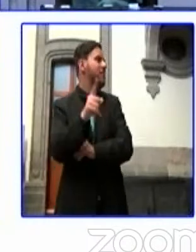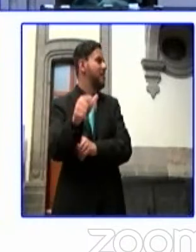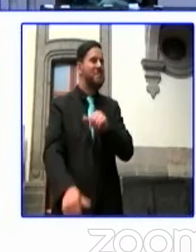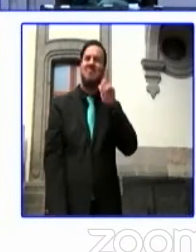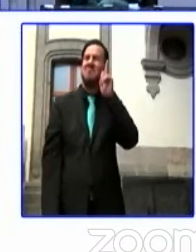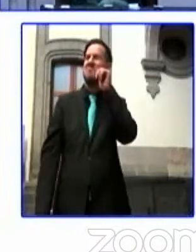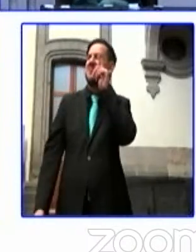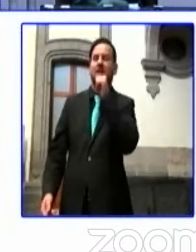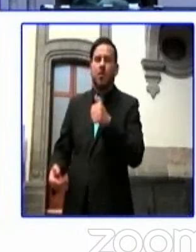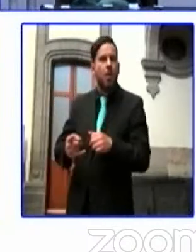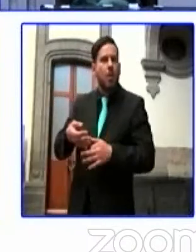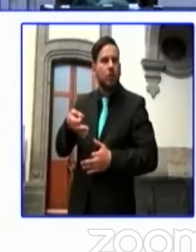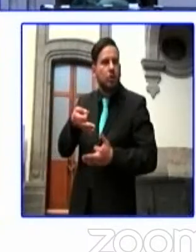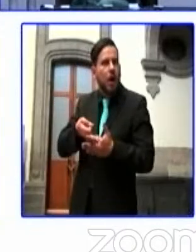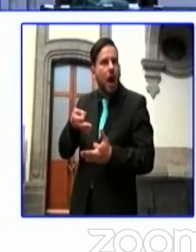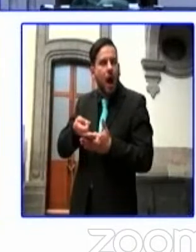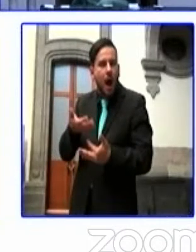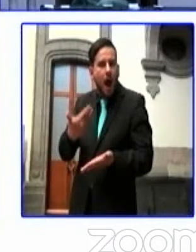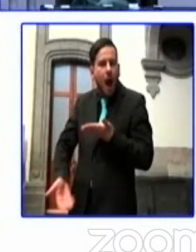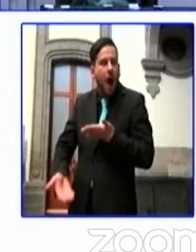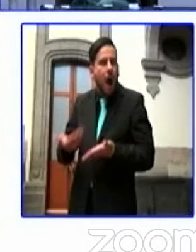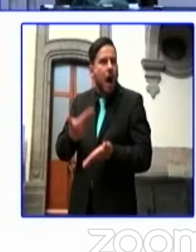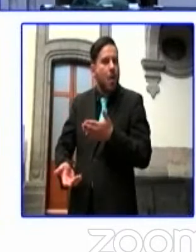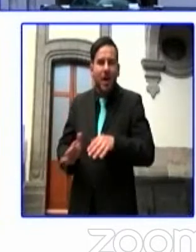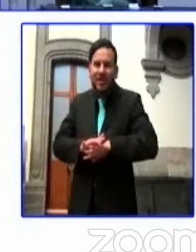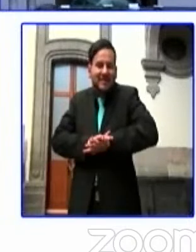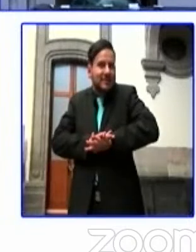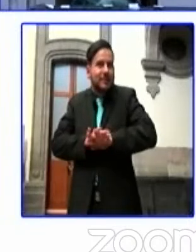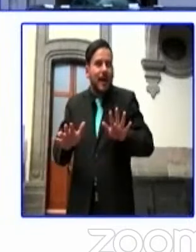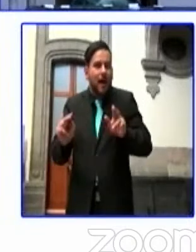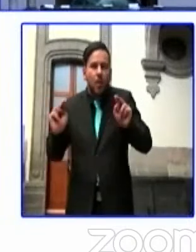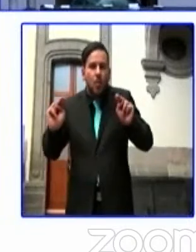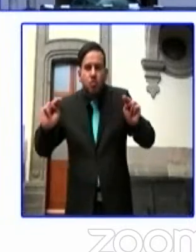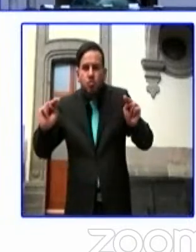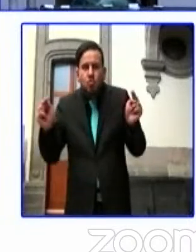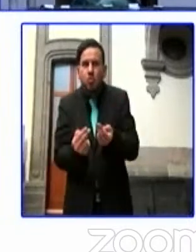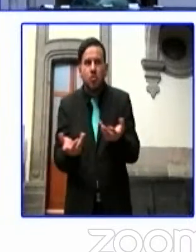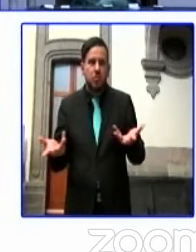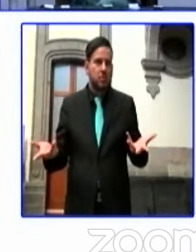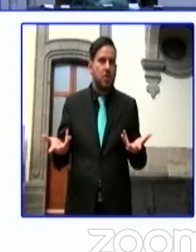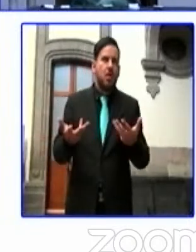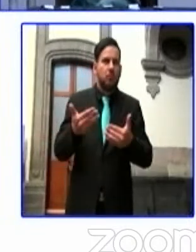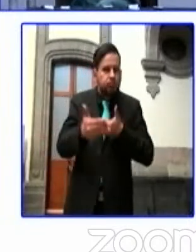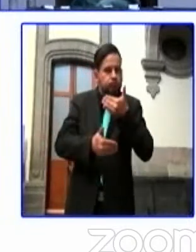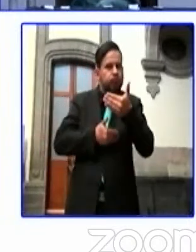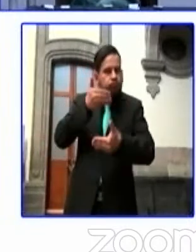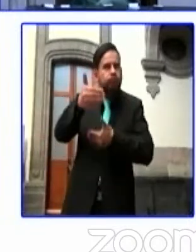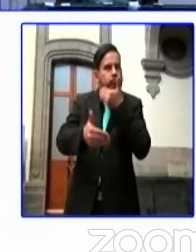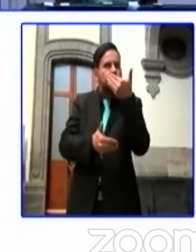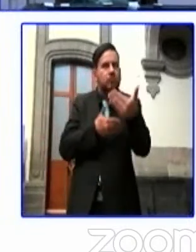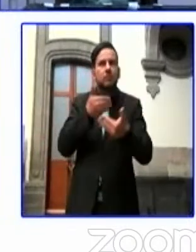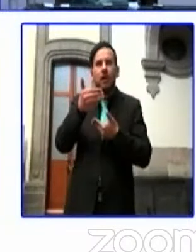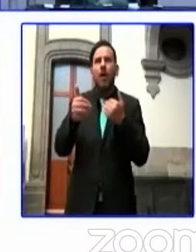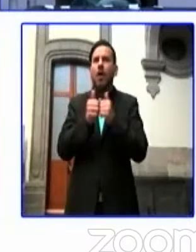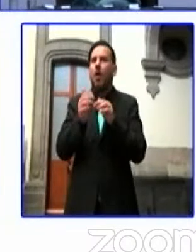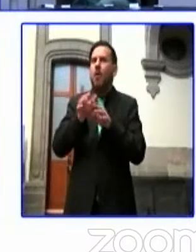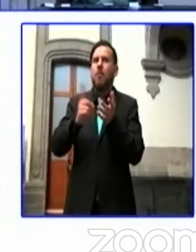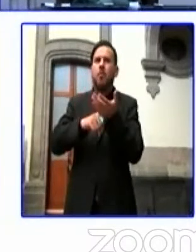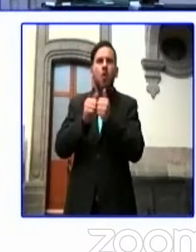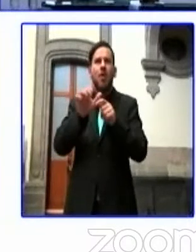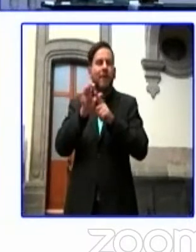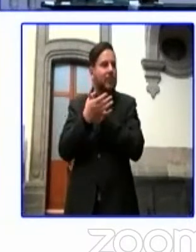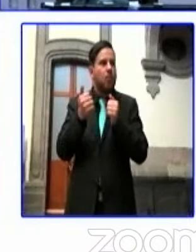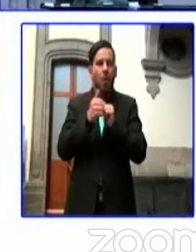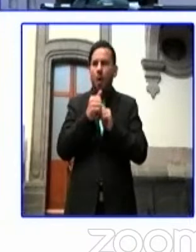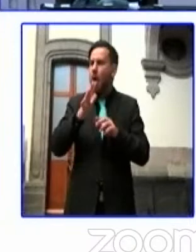es ahora o nunca. Y no es posible seguir dejando atrás a este importante colectivo de ciudadanas y